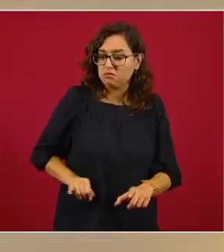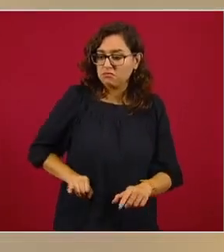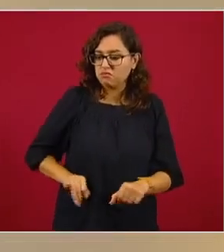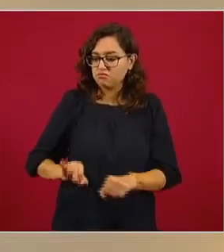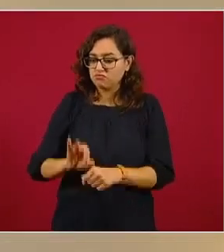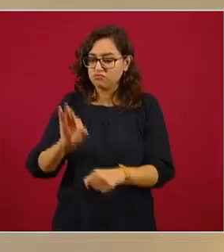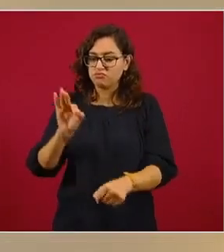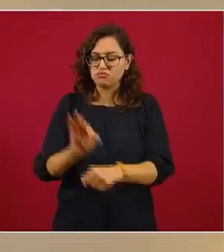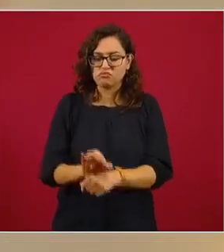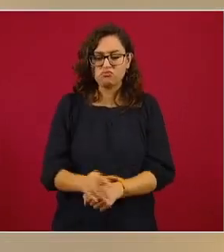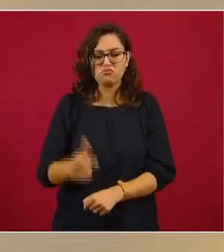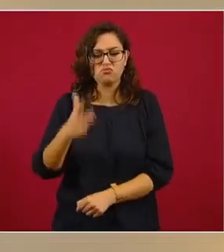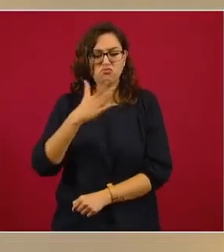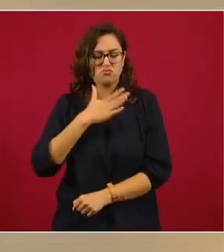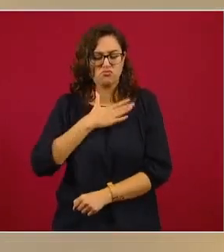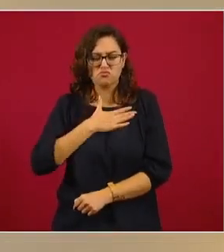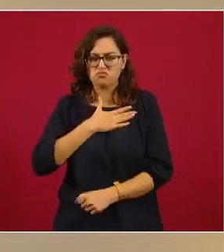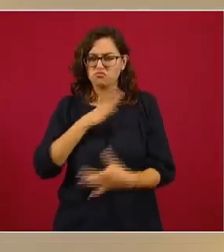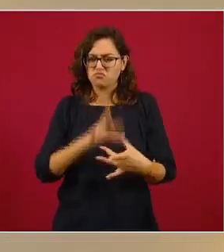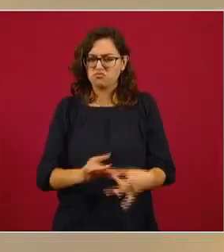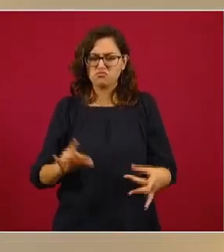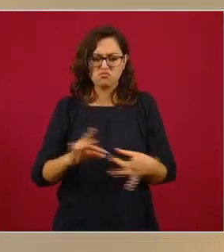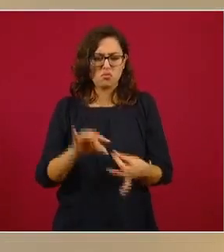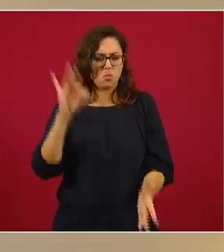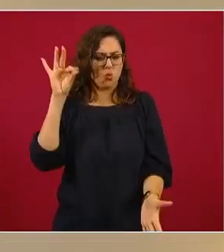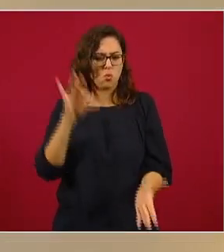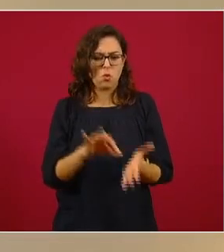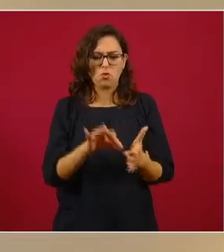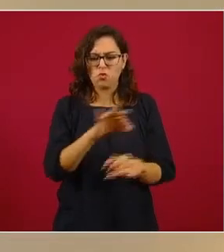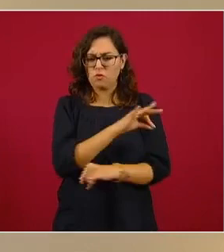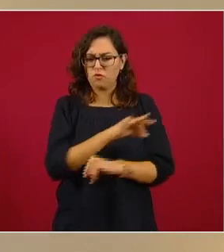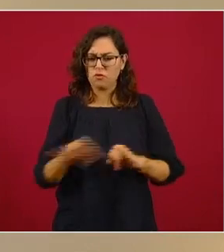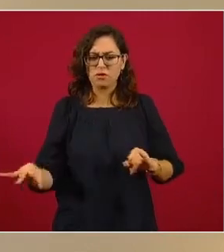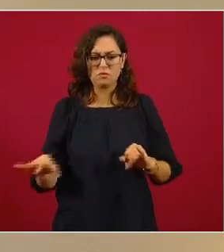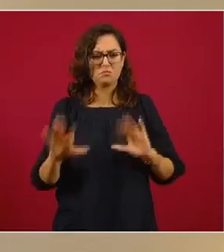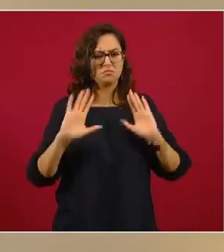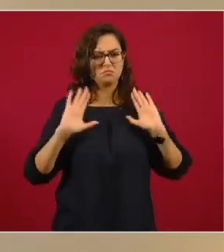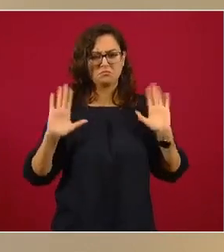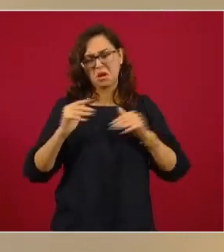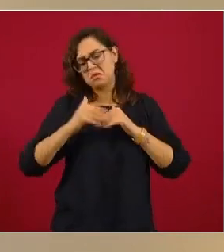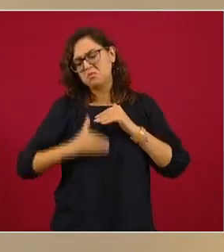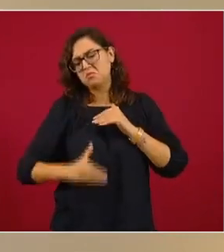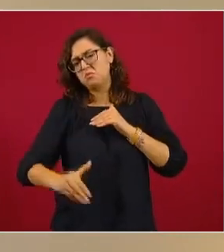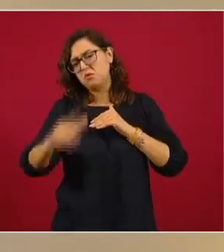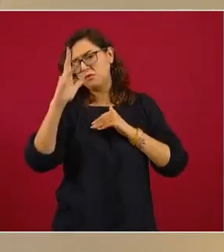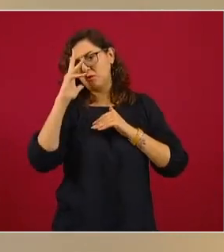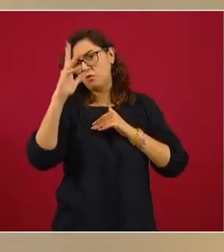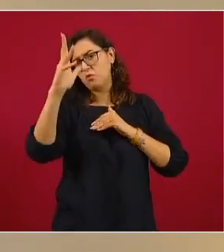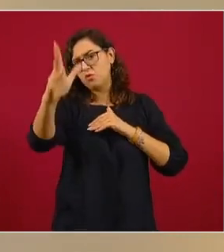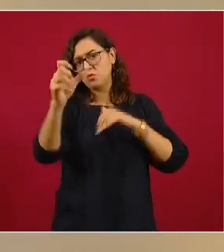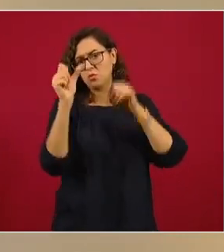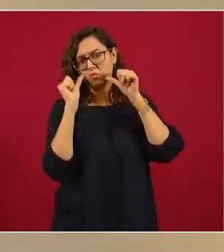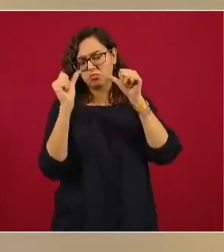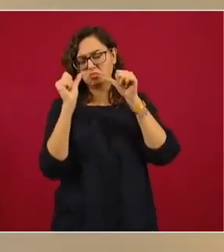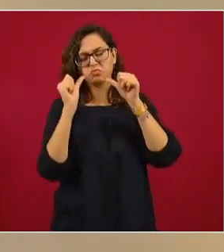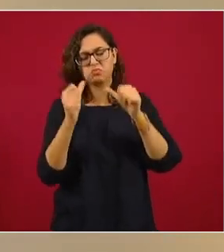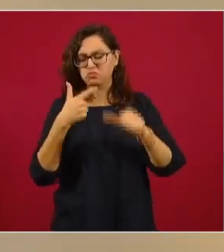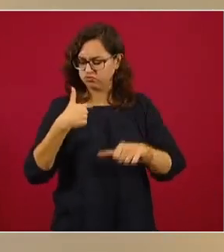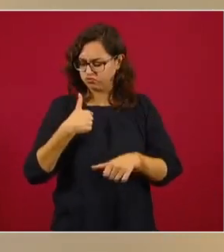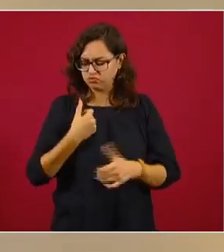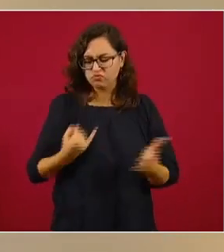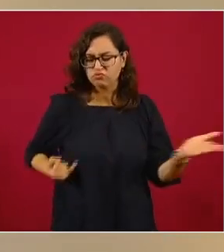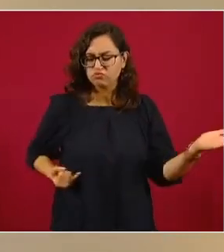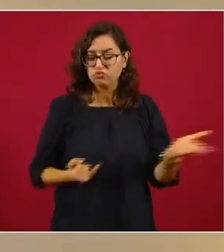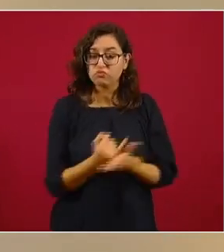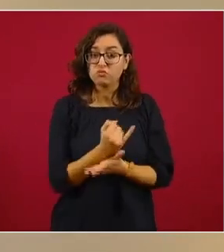mi postura del punto final y de pensar y trabajar hacia el porvenir, pero la ciudadanía